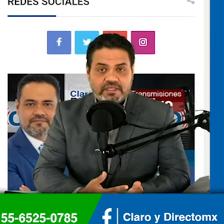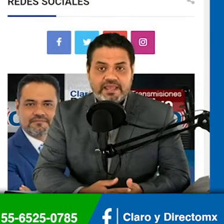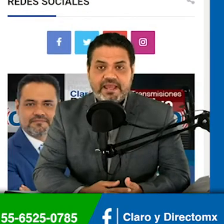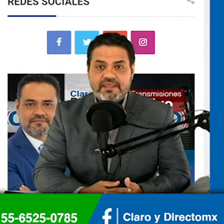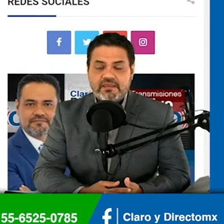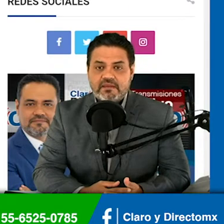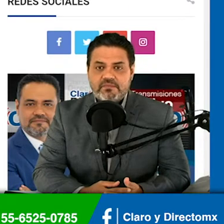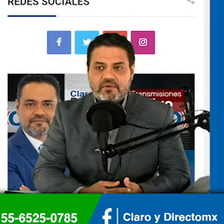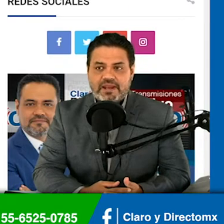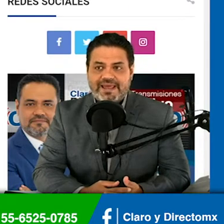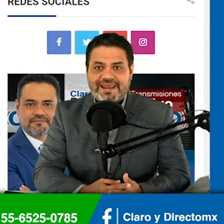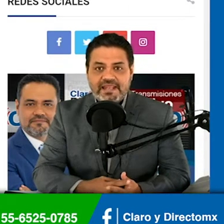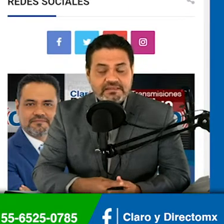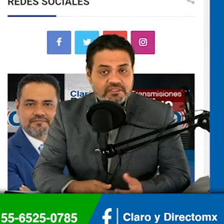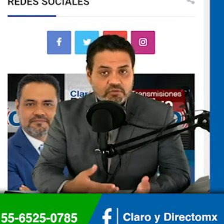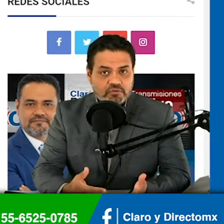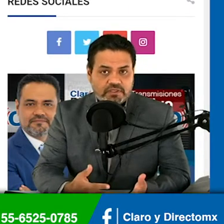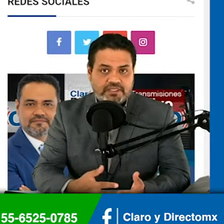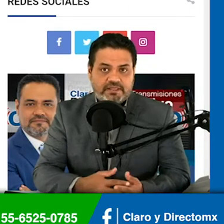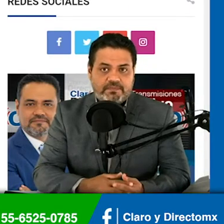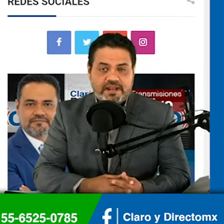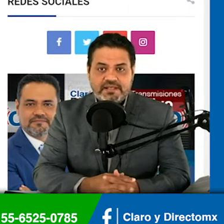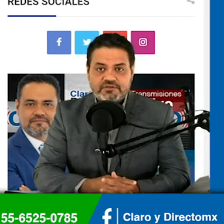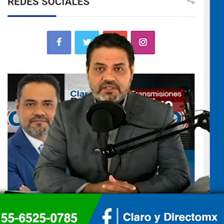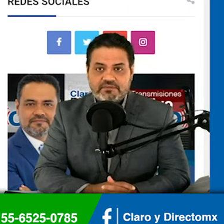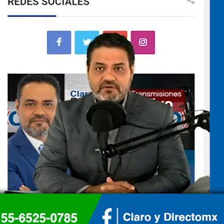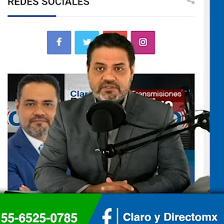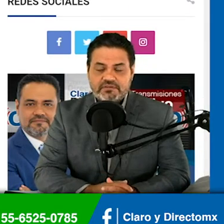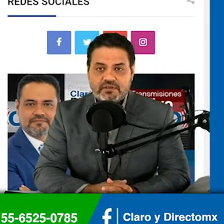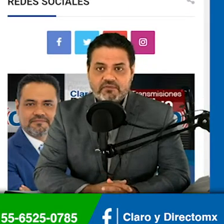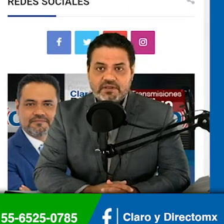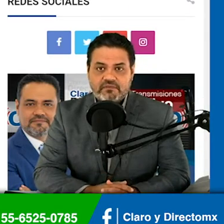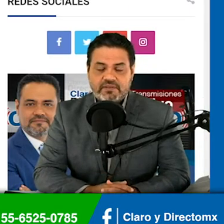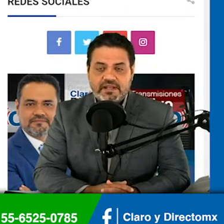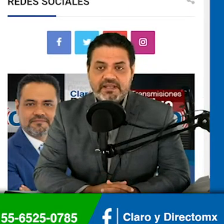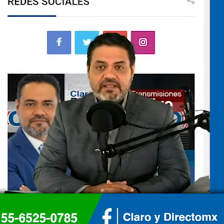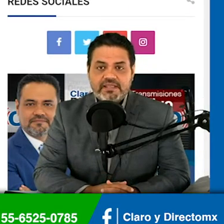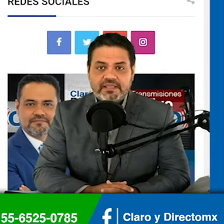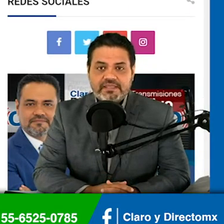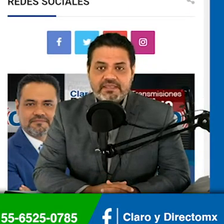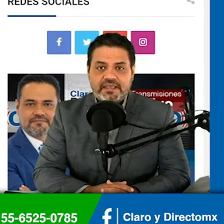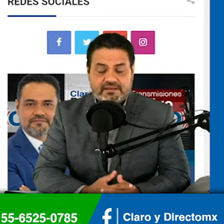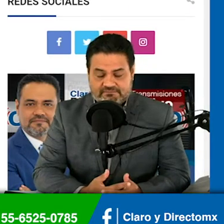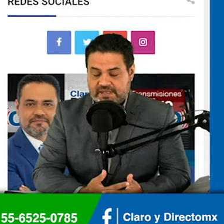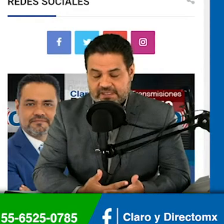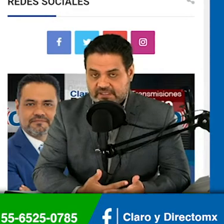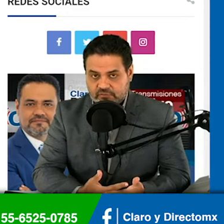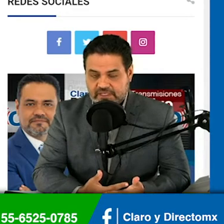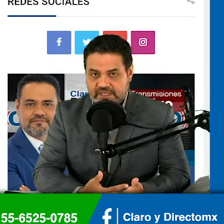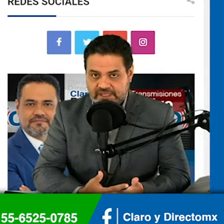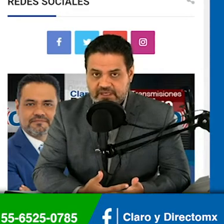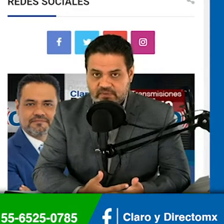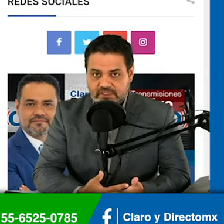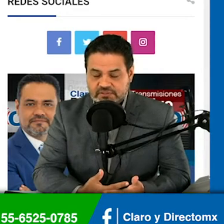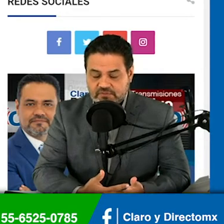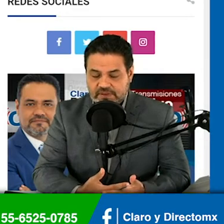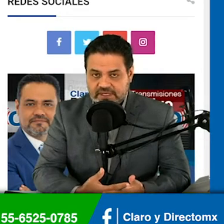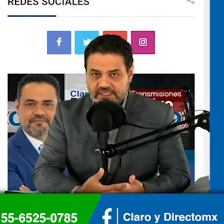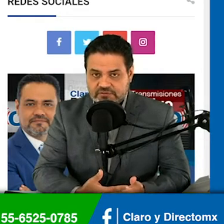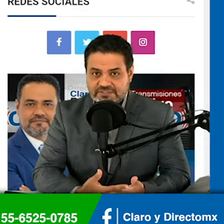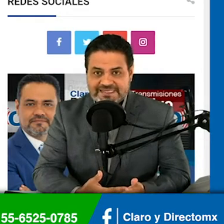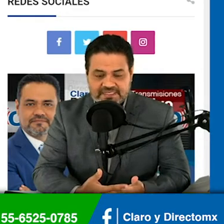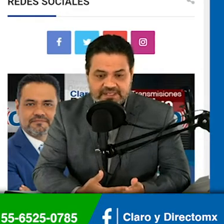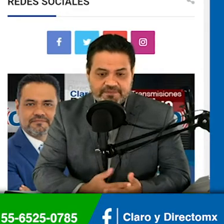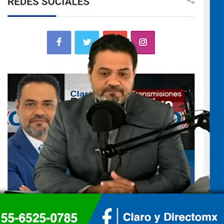inquietud que hay por la lentitud en el Plan Nacional de Vacunación del gobierno federal y la inquietud que hay en la población